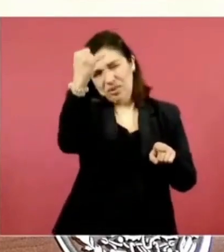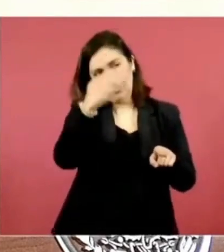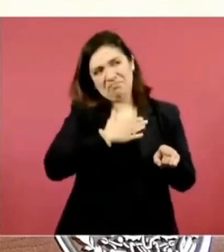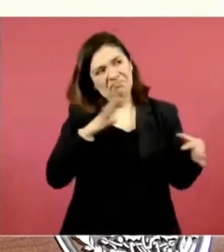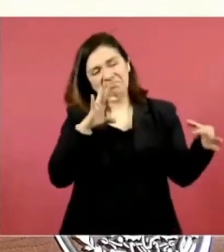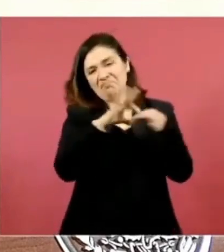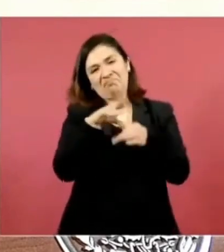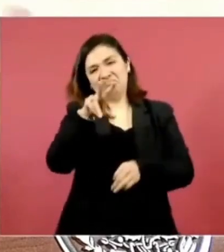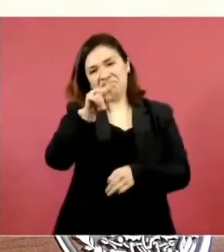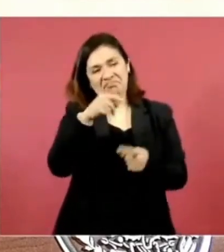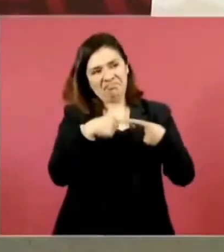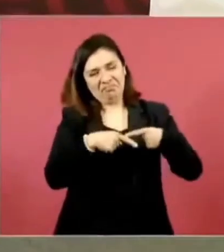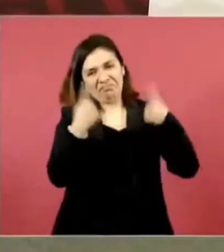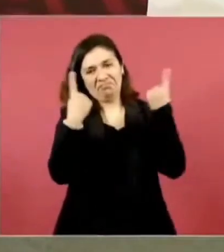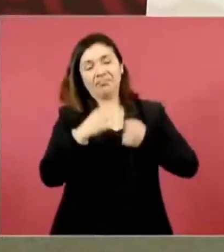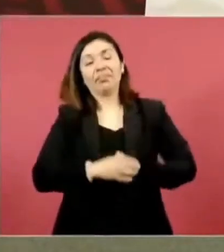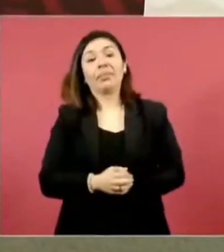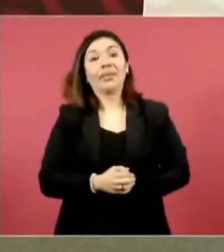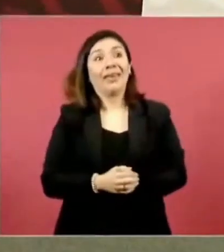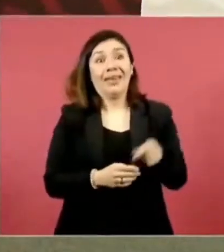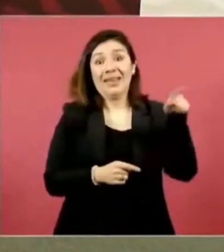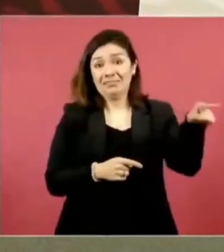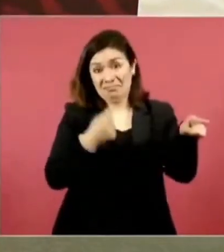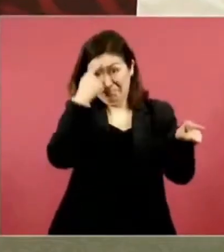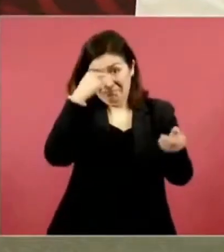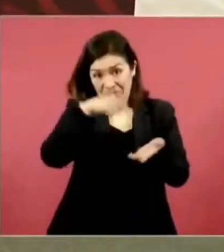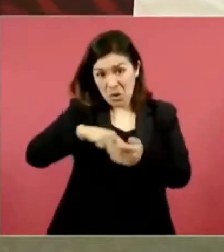porque él no cree en la inversión pública.